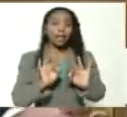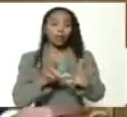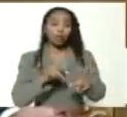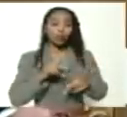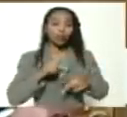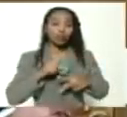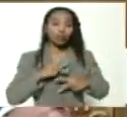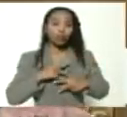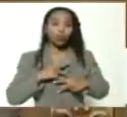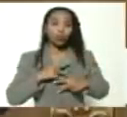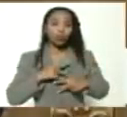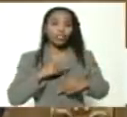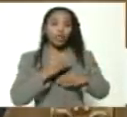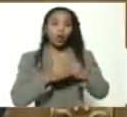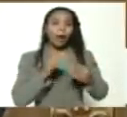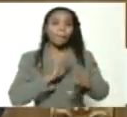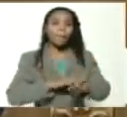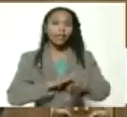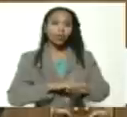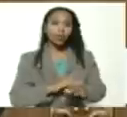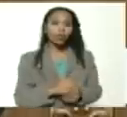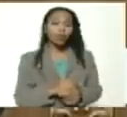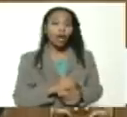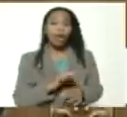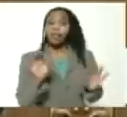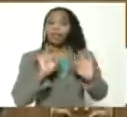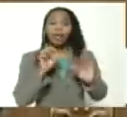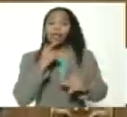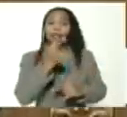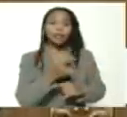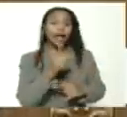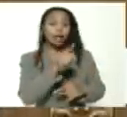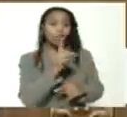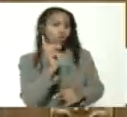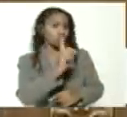O sea, nadie puede negar que esto no pasó cuando